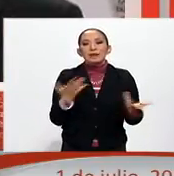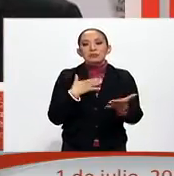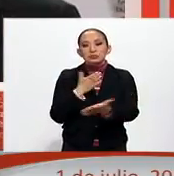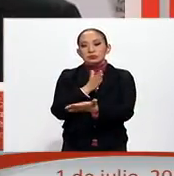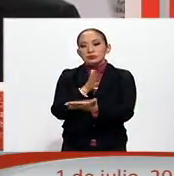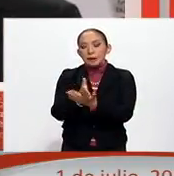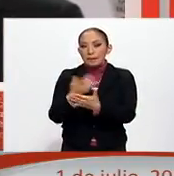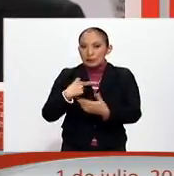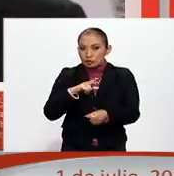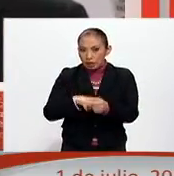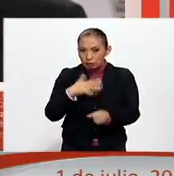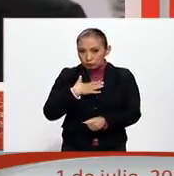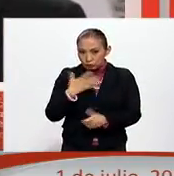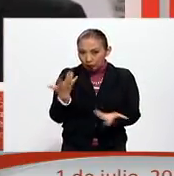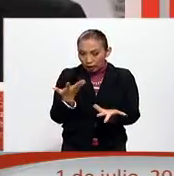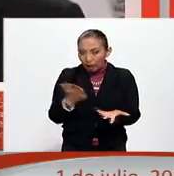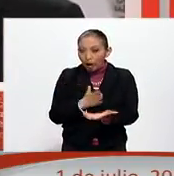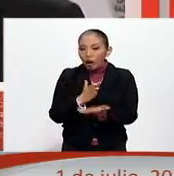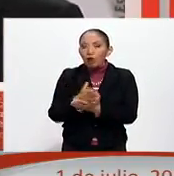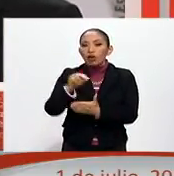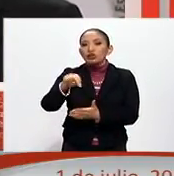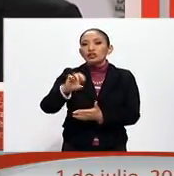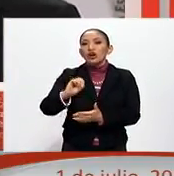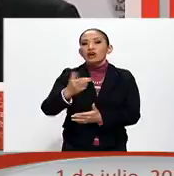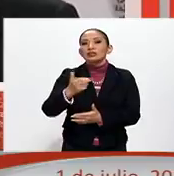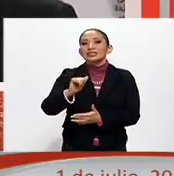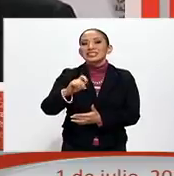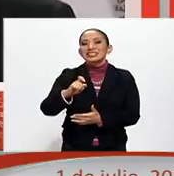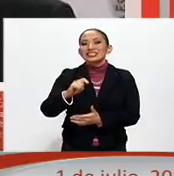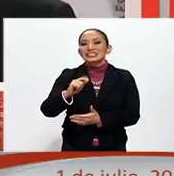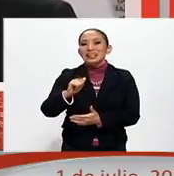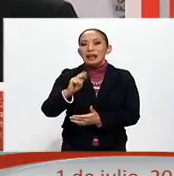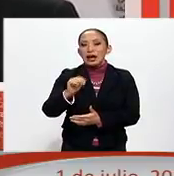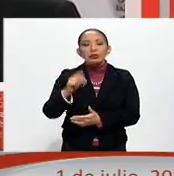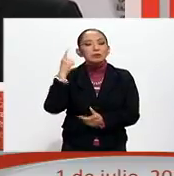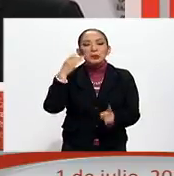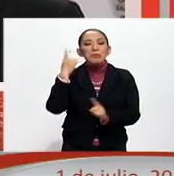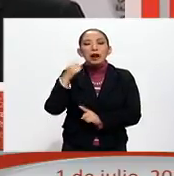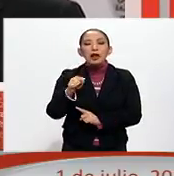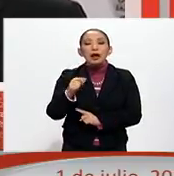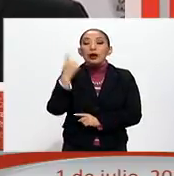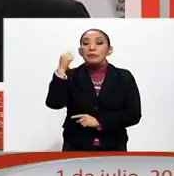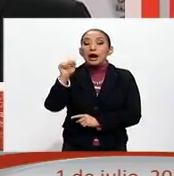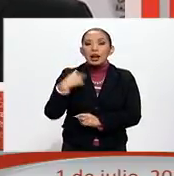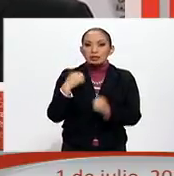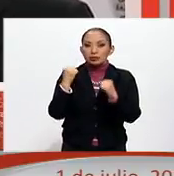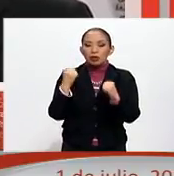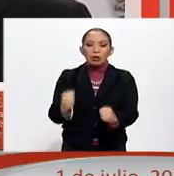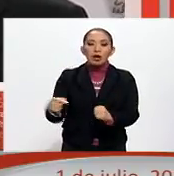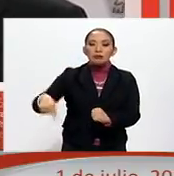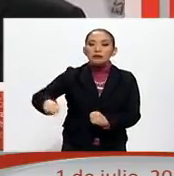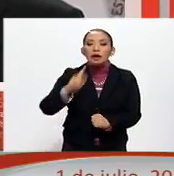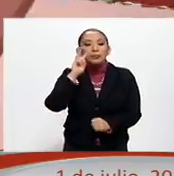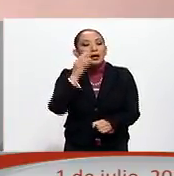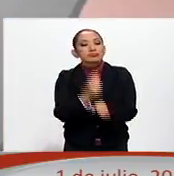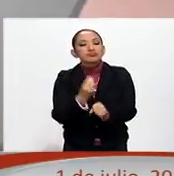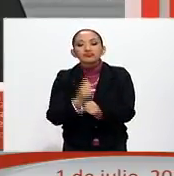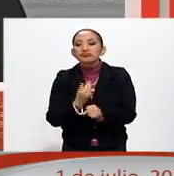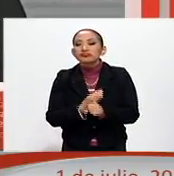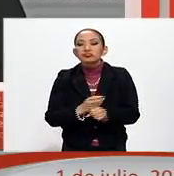acudir personalmente a Nochistlán. El objetivo es garantizar la reparación del